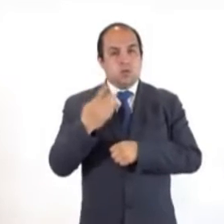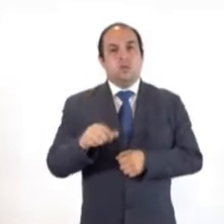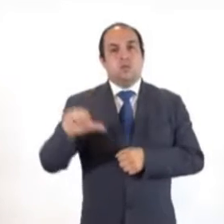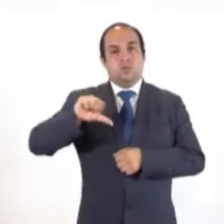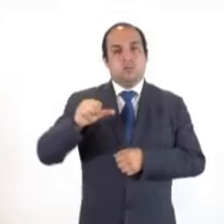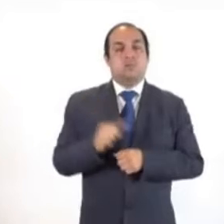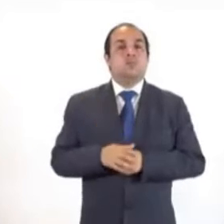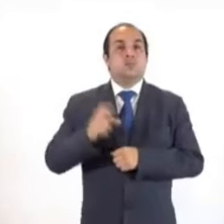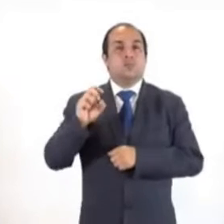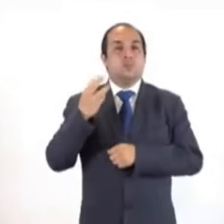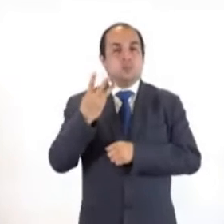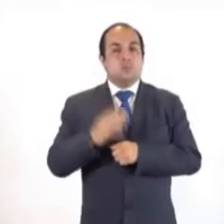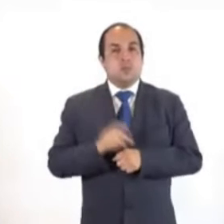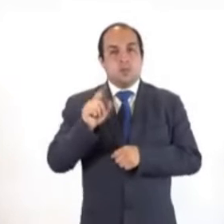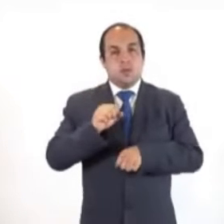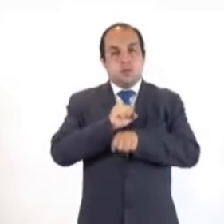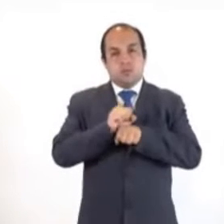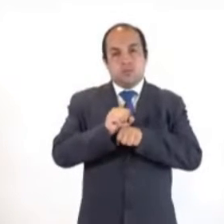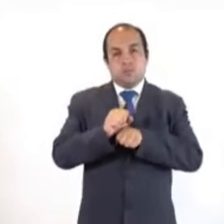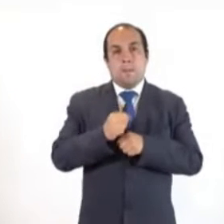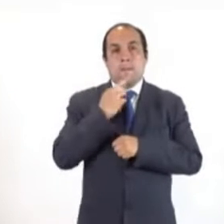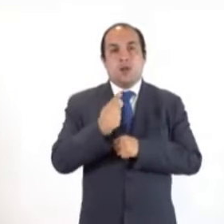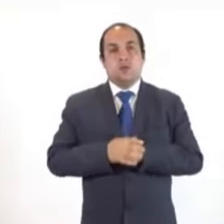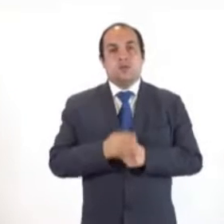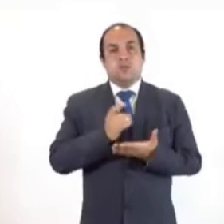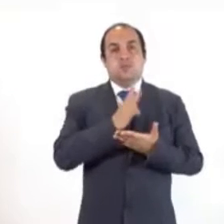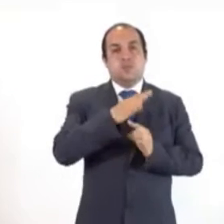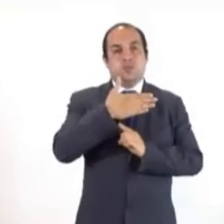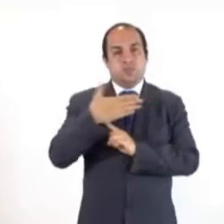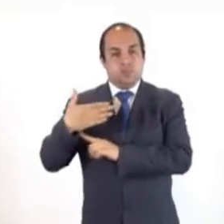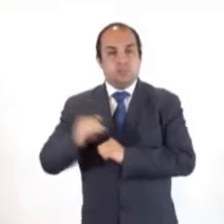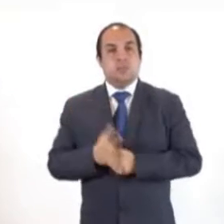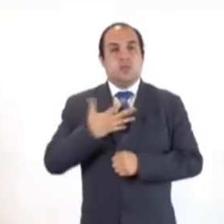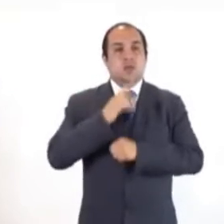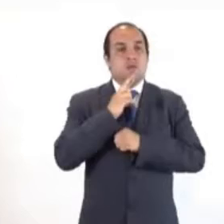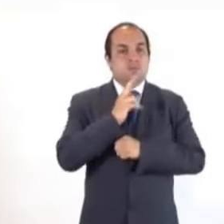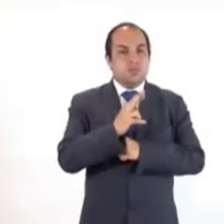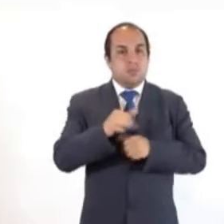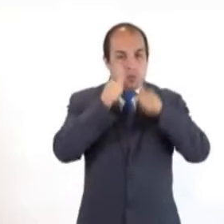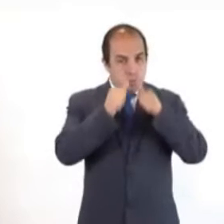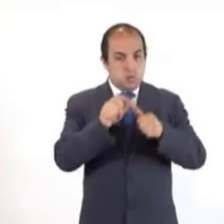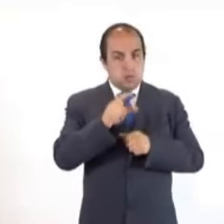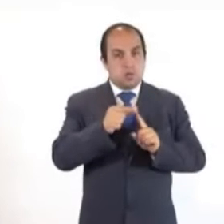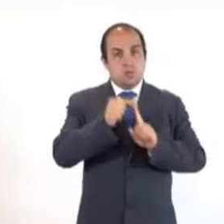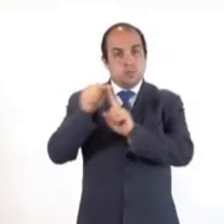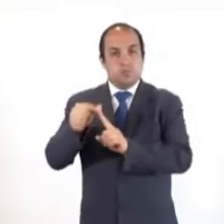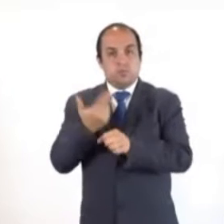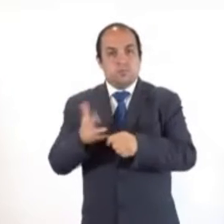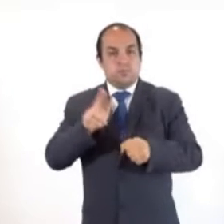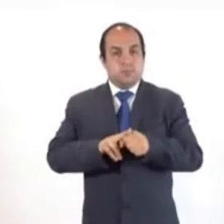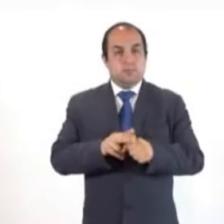hoy. También ligeras mejorías en el número de despachos de ambulancia que fueron resultado de estas atenciones y los traslados a